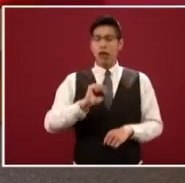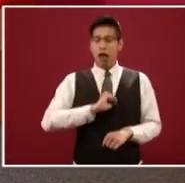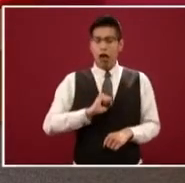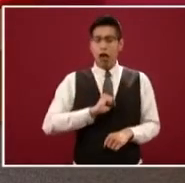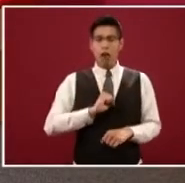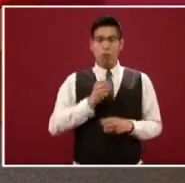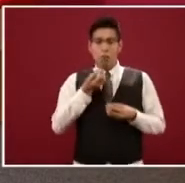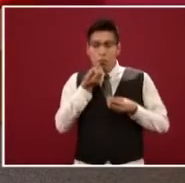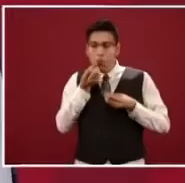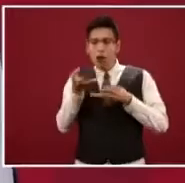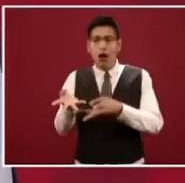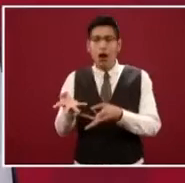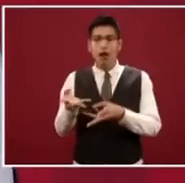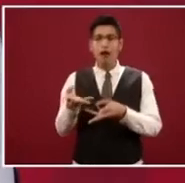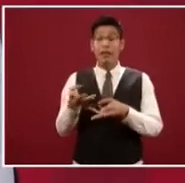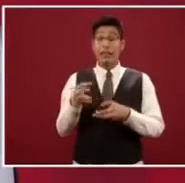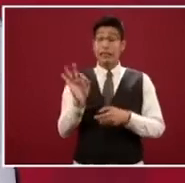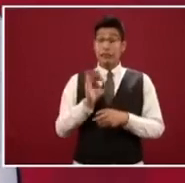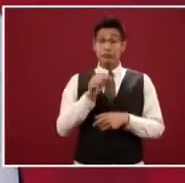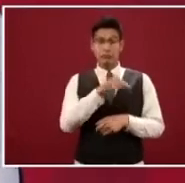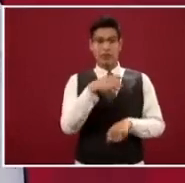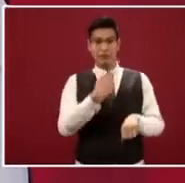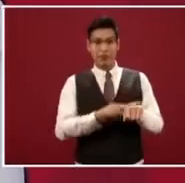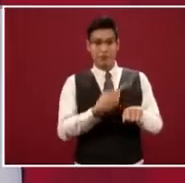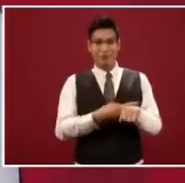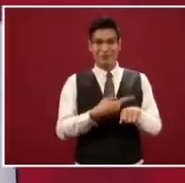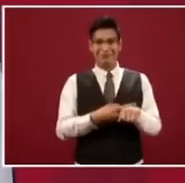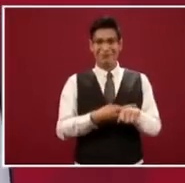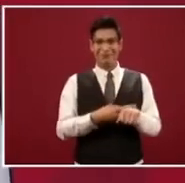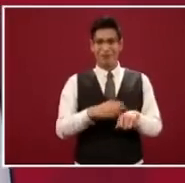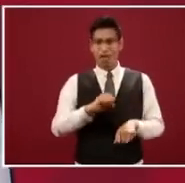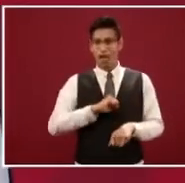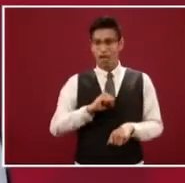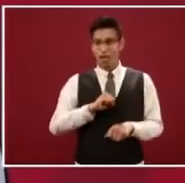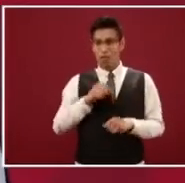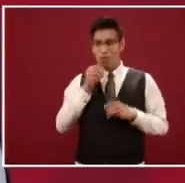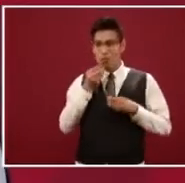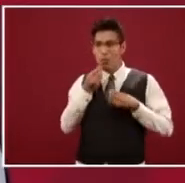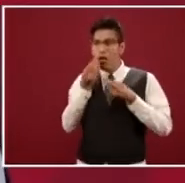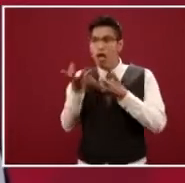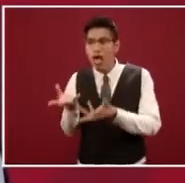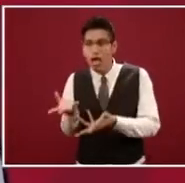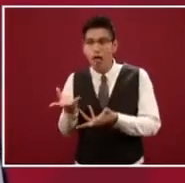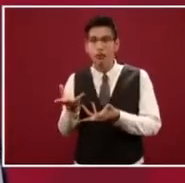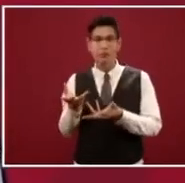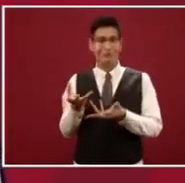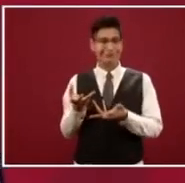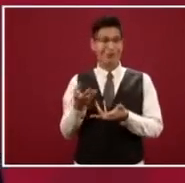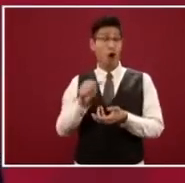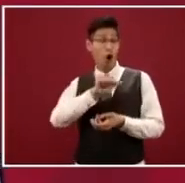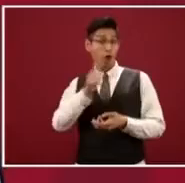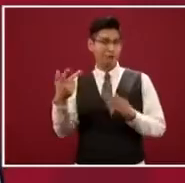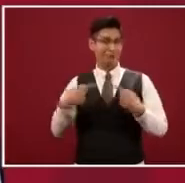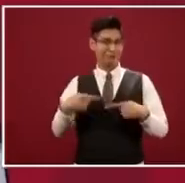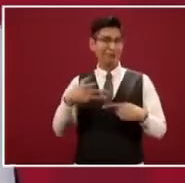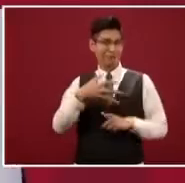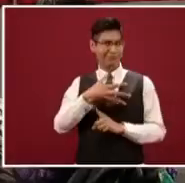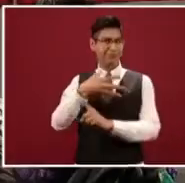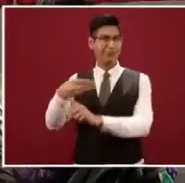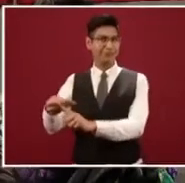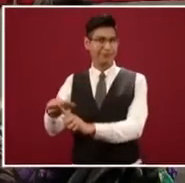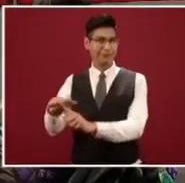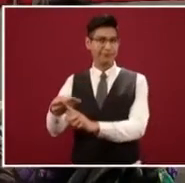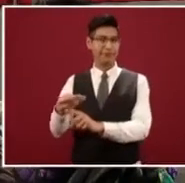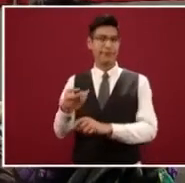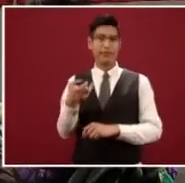que estornuda y que está enferma emite y que puede entonces contagiar a alguien más. Se